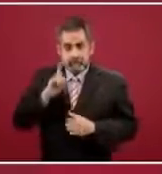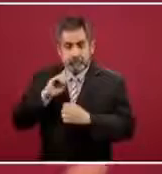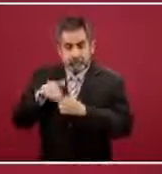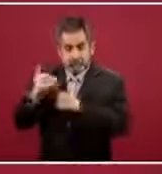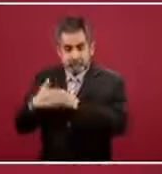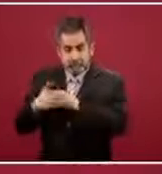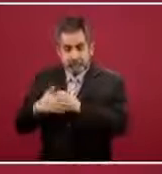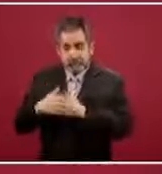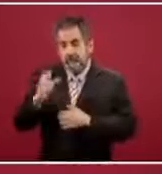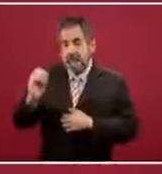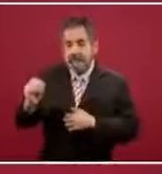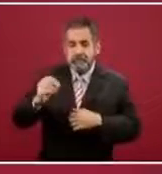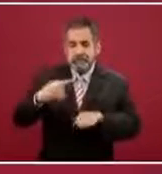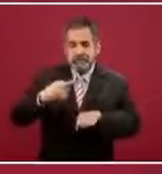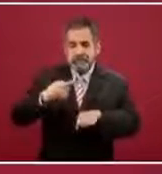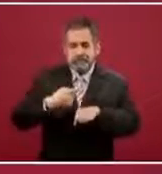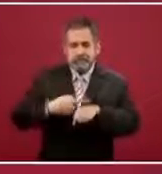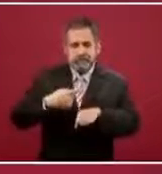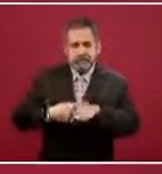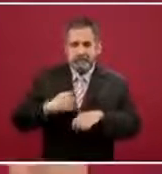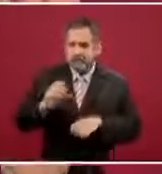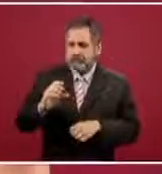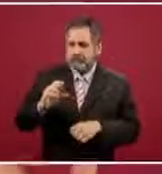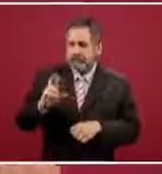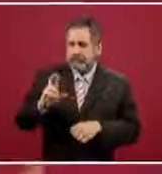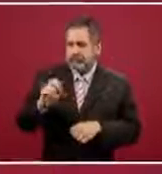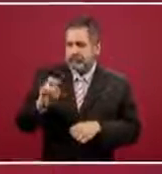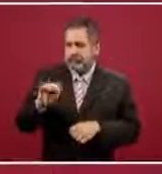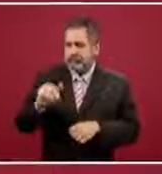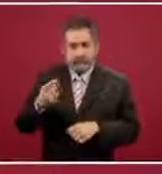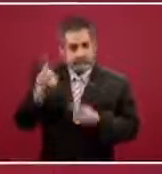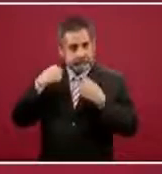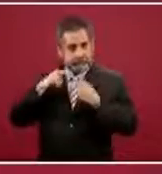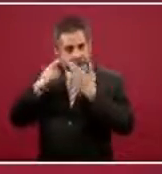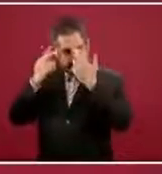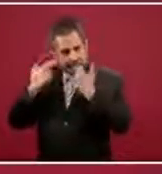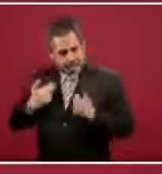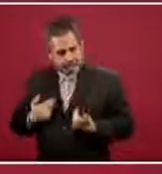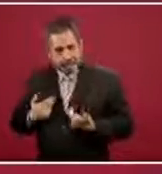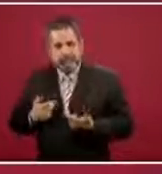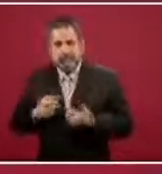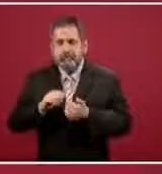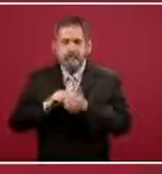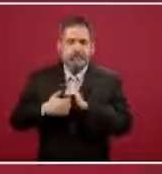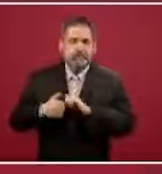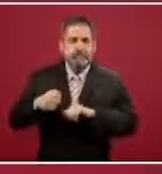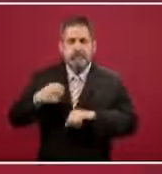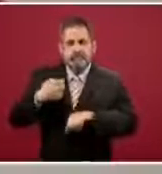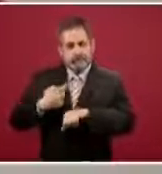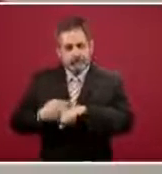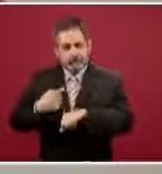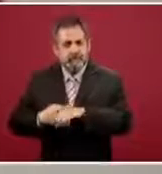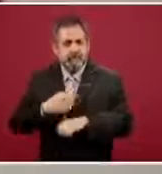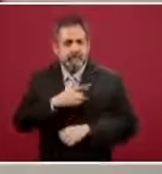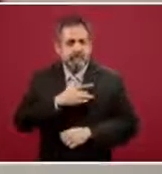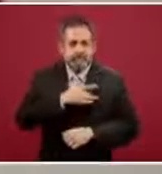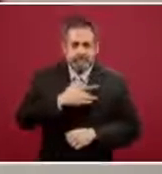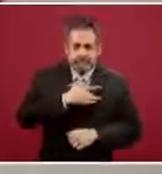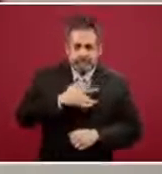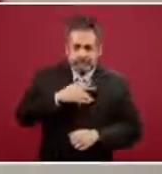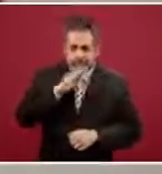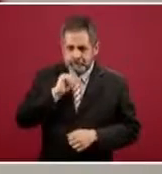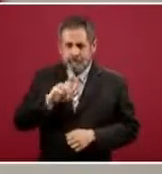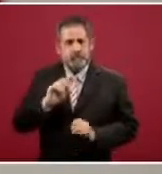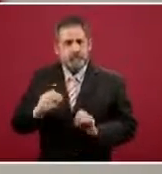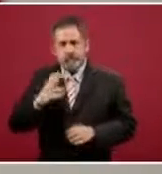o enfermedades crónicas que deprimen el sistema inmune y eso incluye la enfermedad pulmonar la enfermedad cardíaca y la